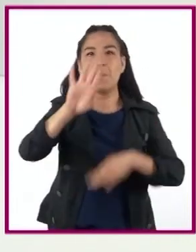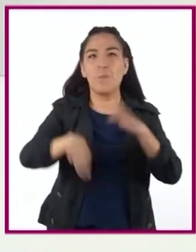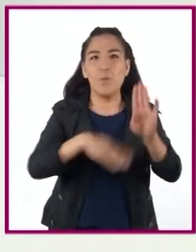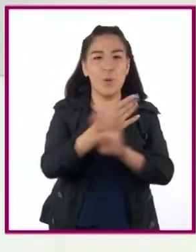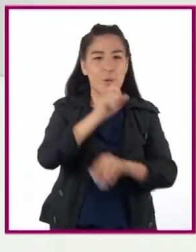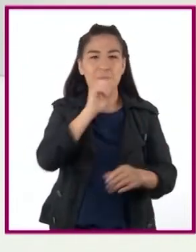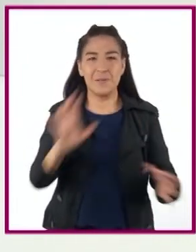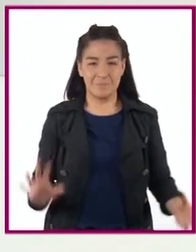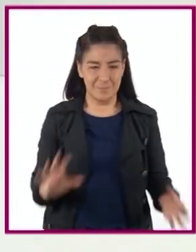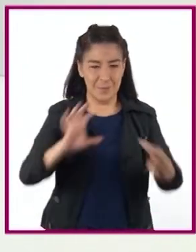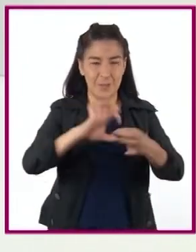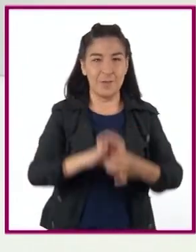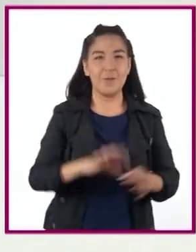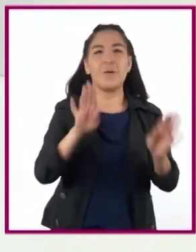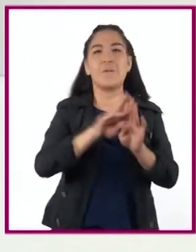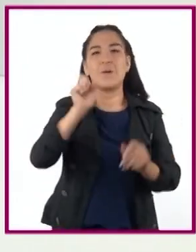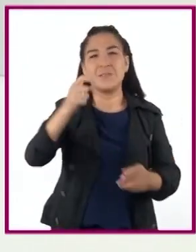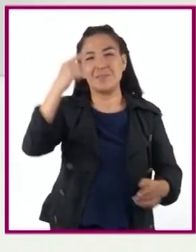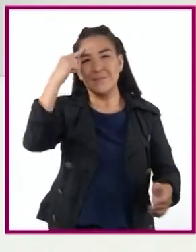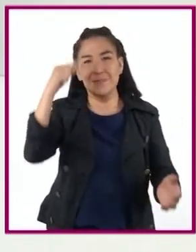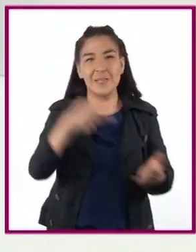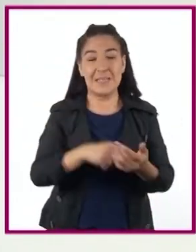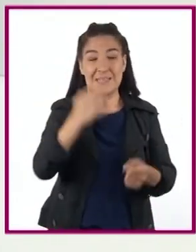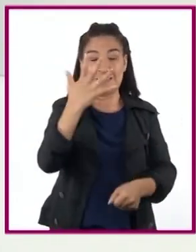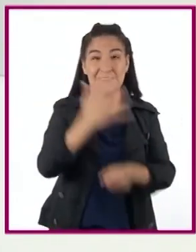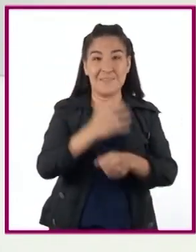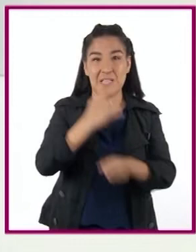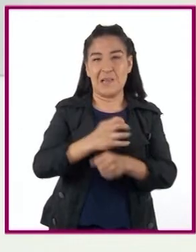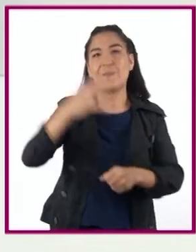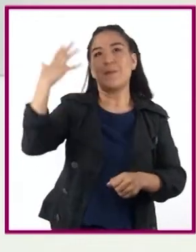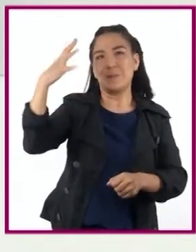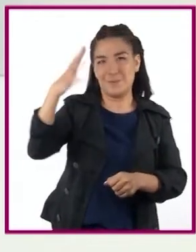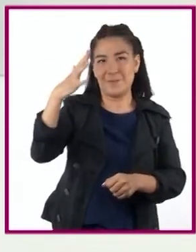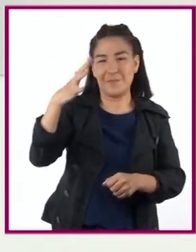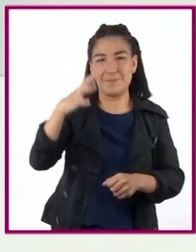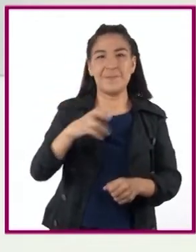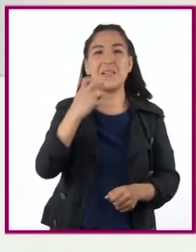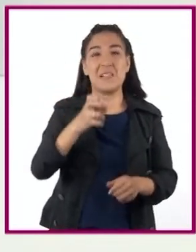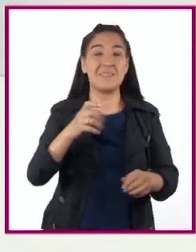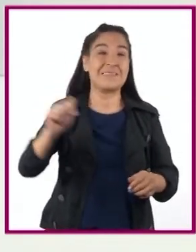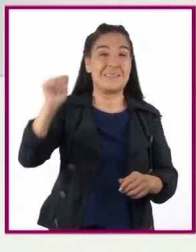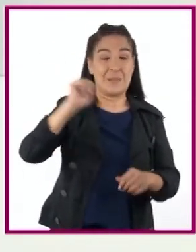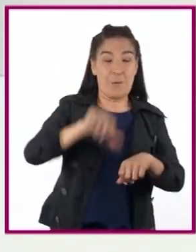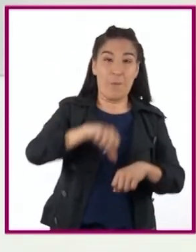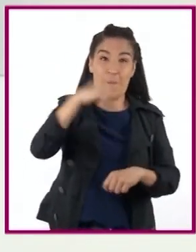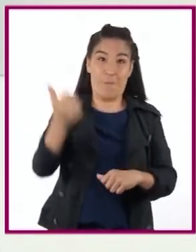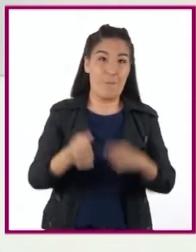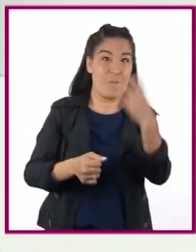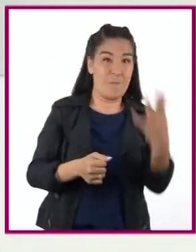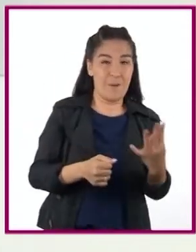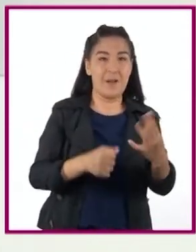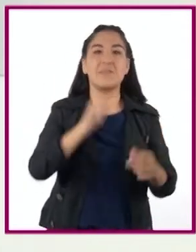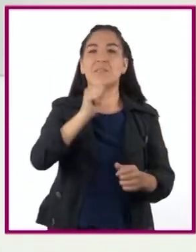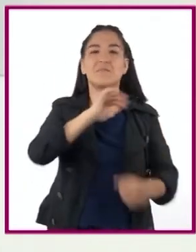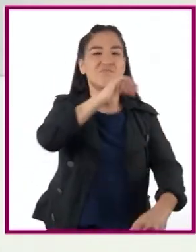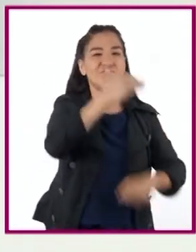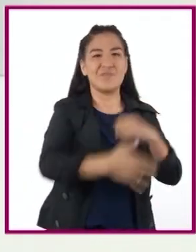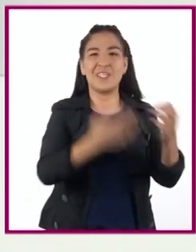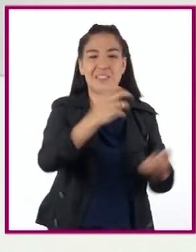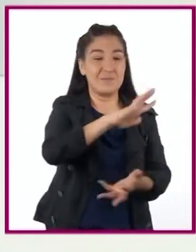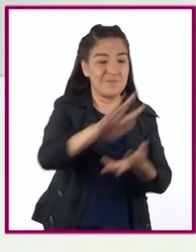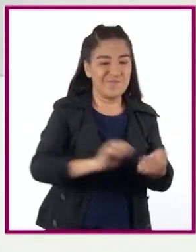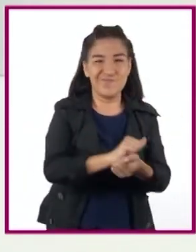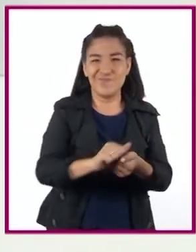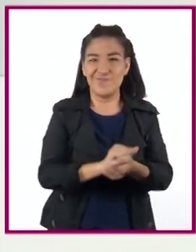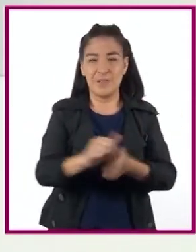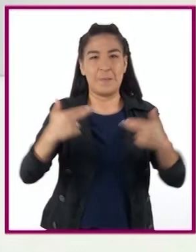la creencia que vivían en la quinta era o quinto sol. Los anteriores 4 habían finalizado con la destrucción de la humanidad